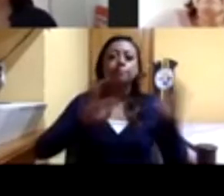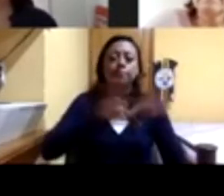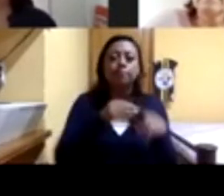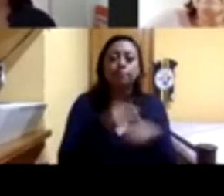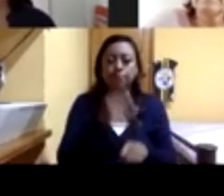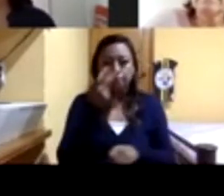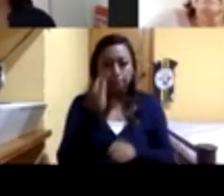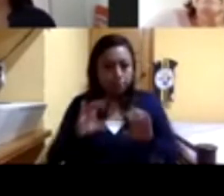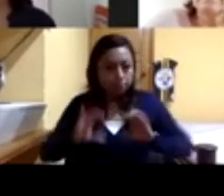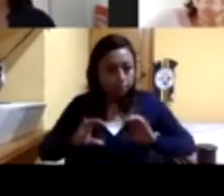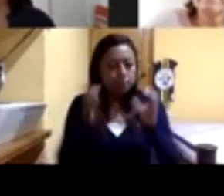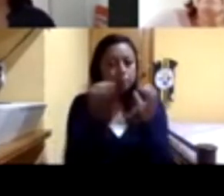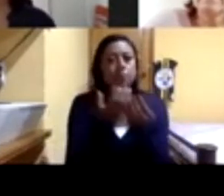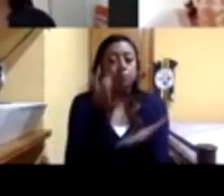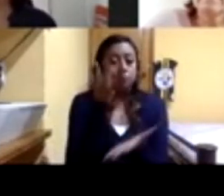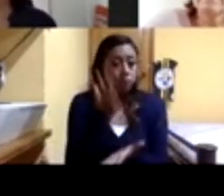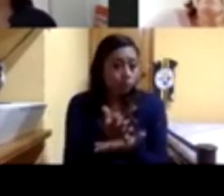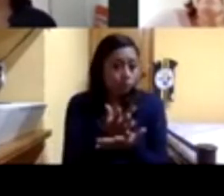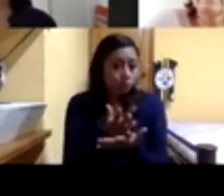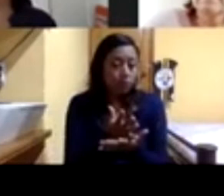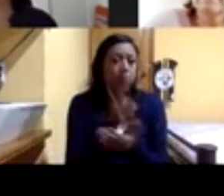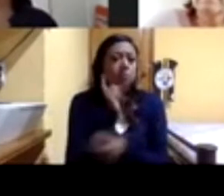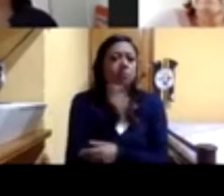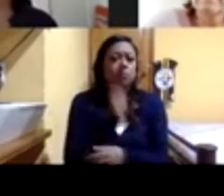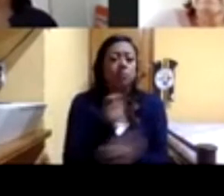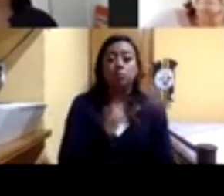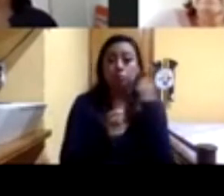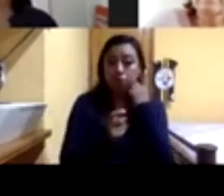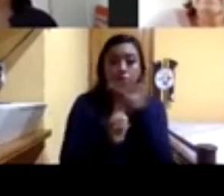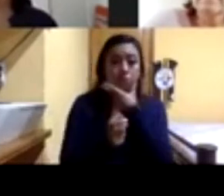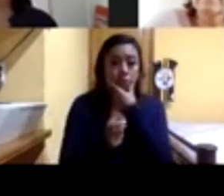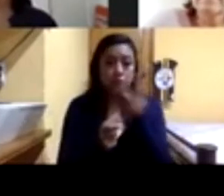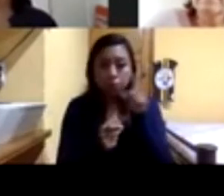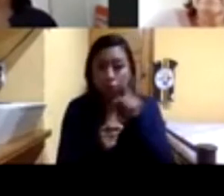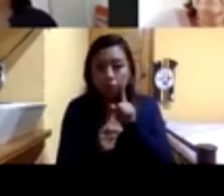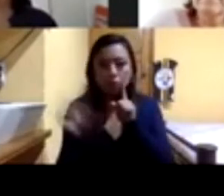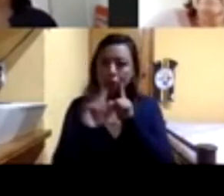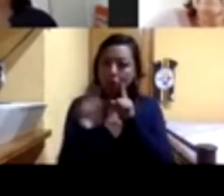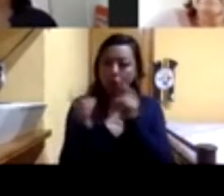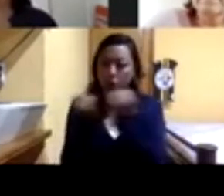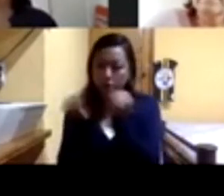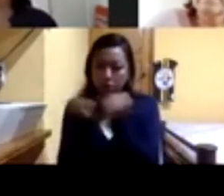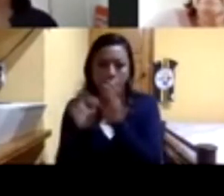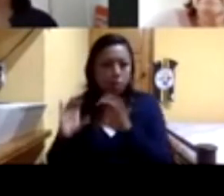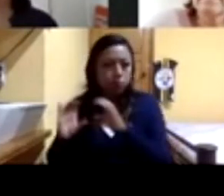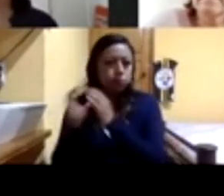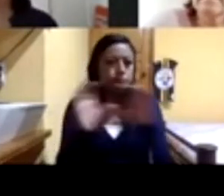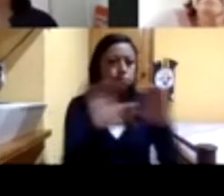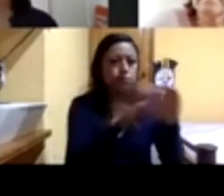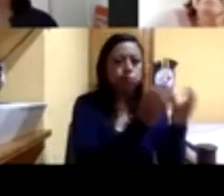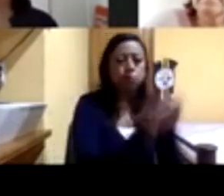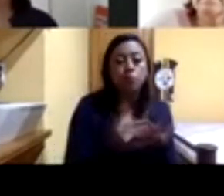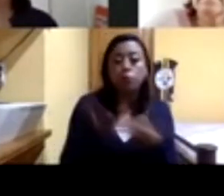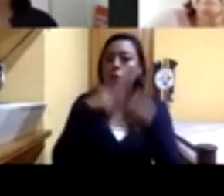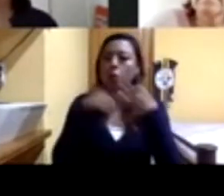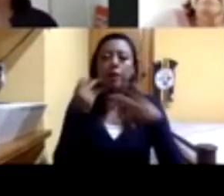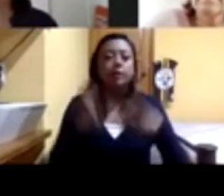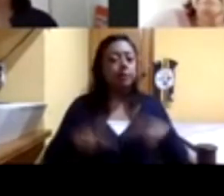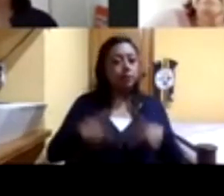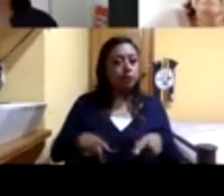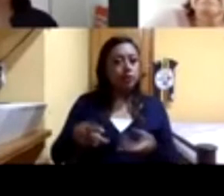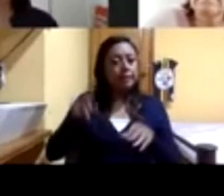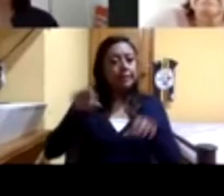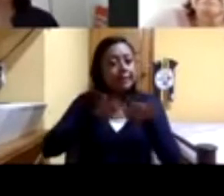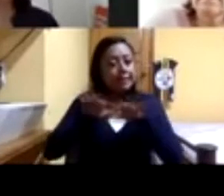los diputados y en las diputadas, sino que también parte integrante de los congresos son los funcionarios y los servidores